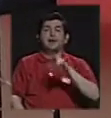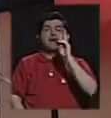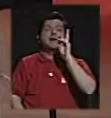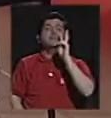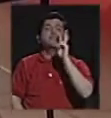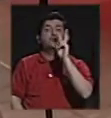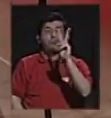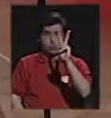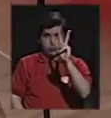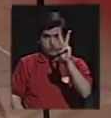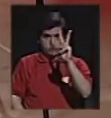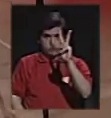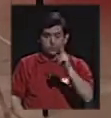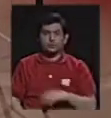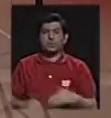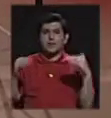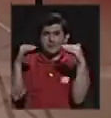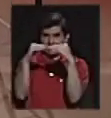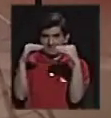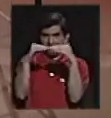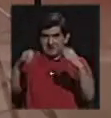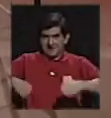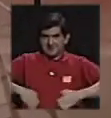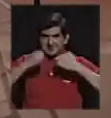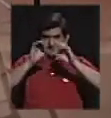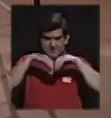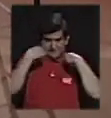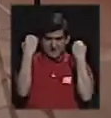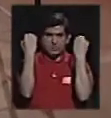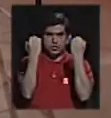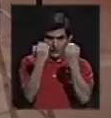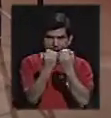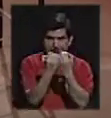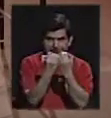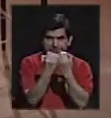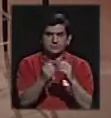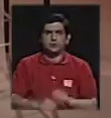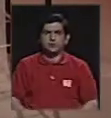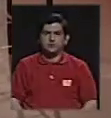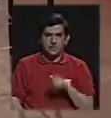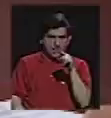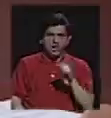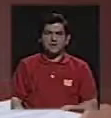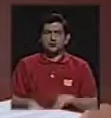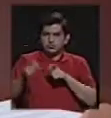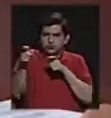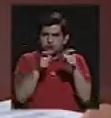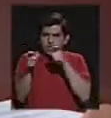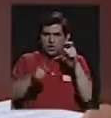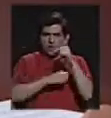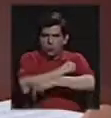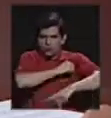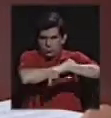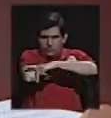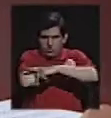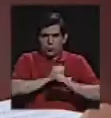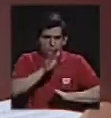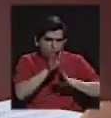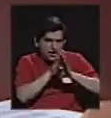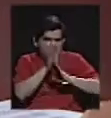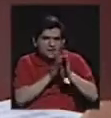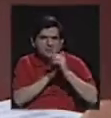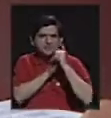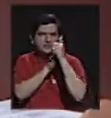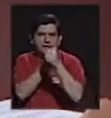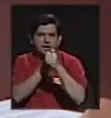dos niveles de la organización de la gobernanza del país en donde se desarrollan